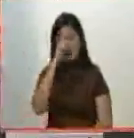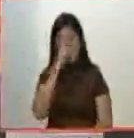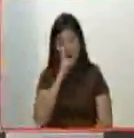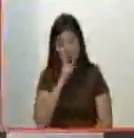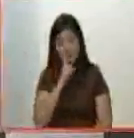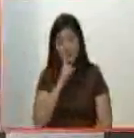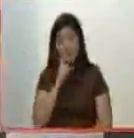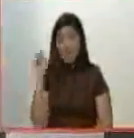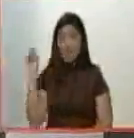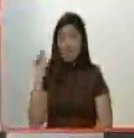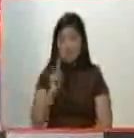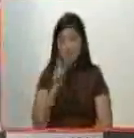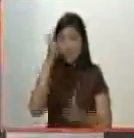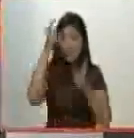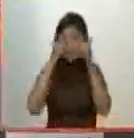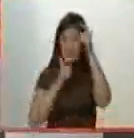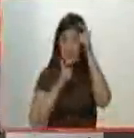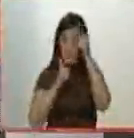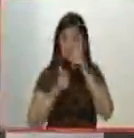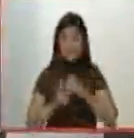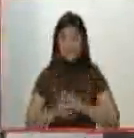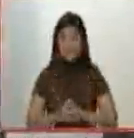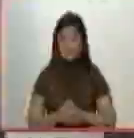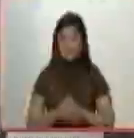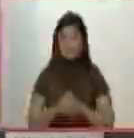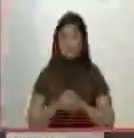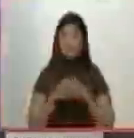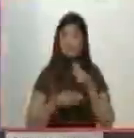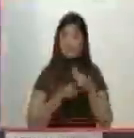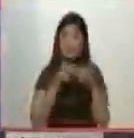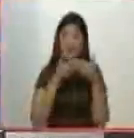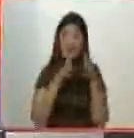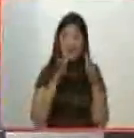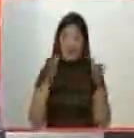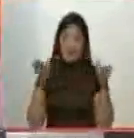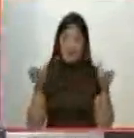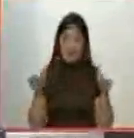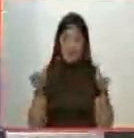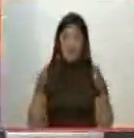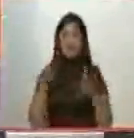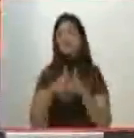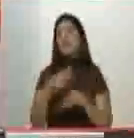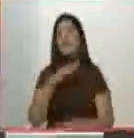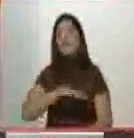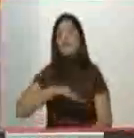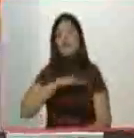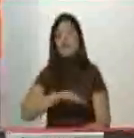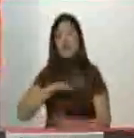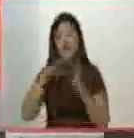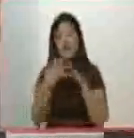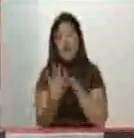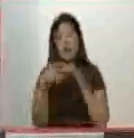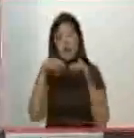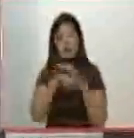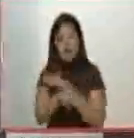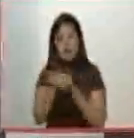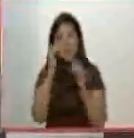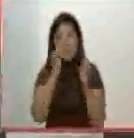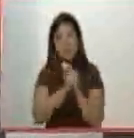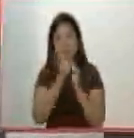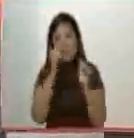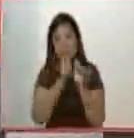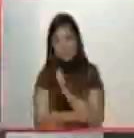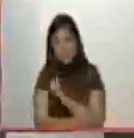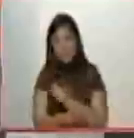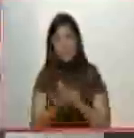estuvo el comandante Chávez instalando, inaugurando lo que era la misión Barrio Adentro Deportivo para